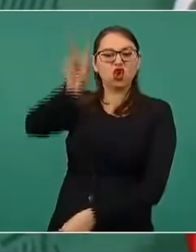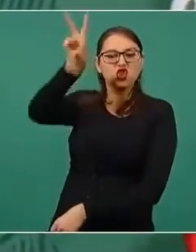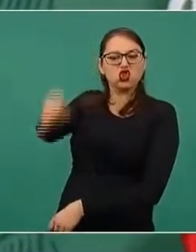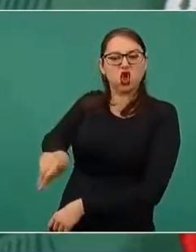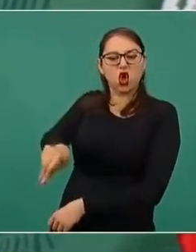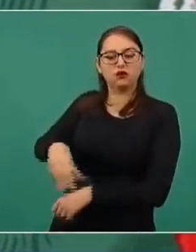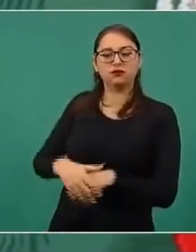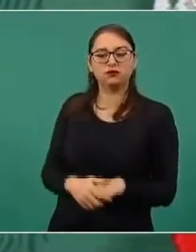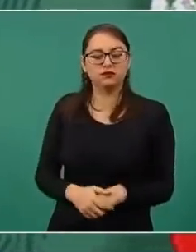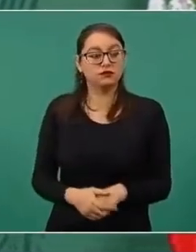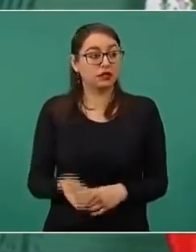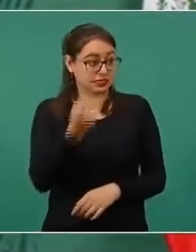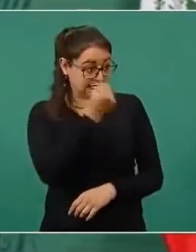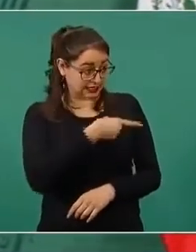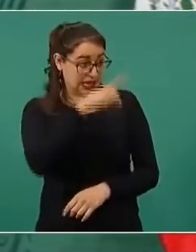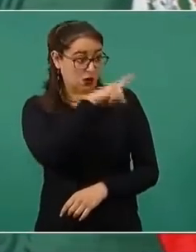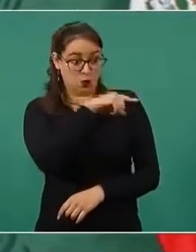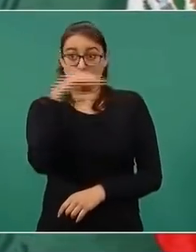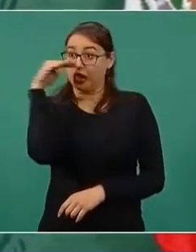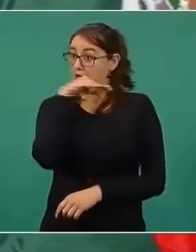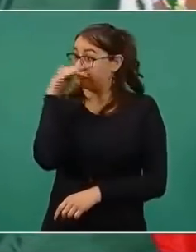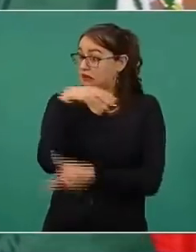de que la salud fuese gratuita,